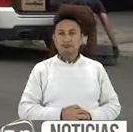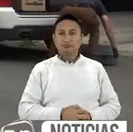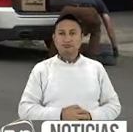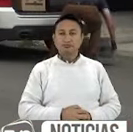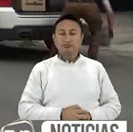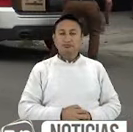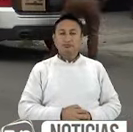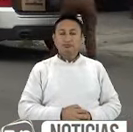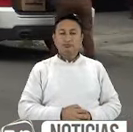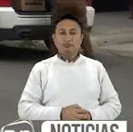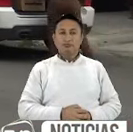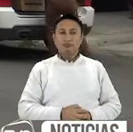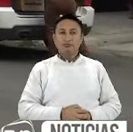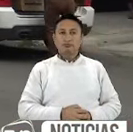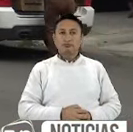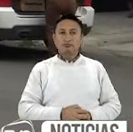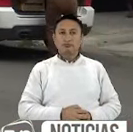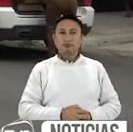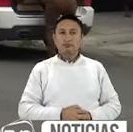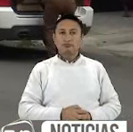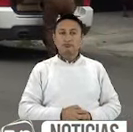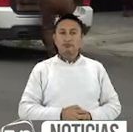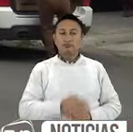de Manabí, informó Wendy Delgado.